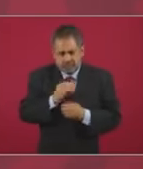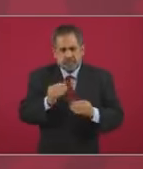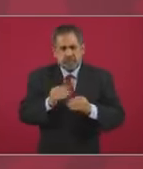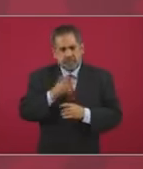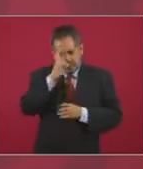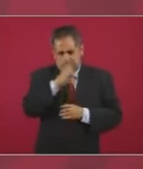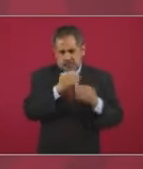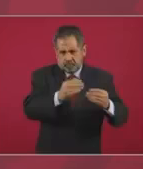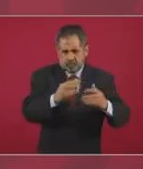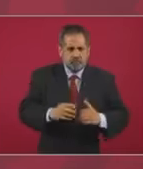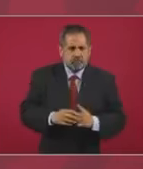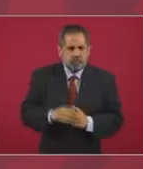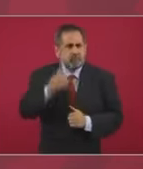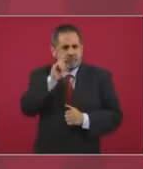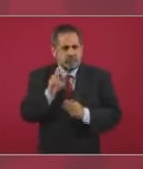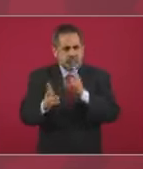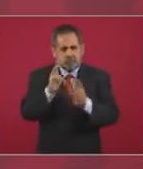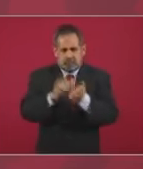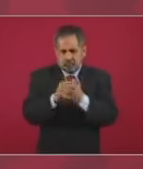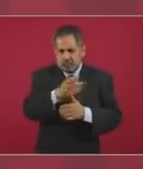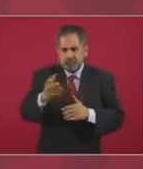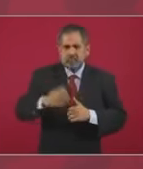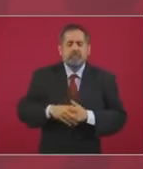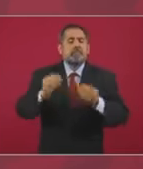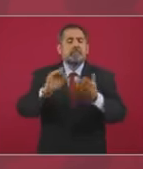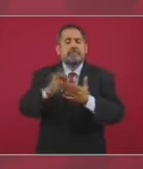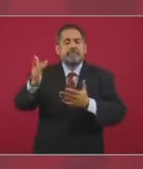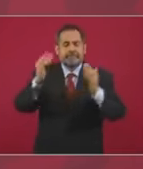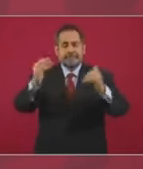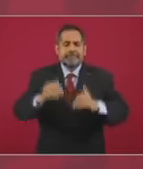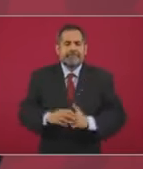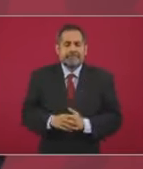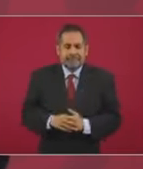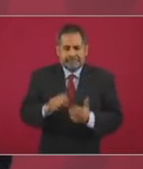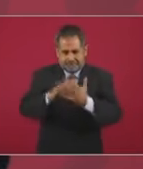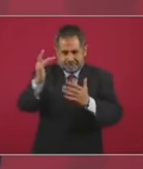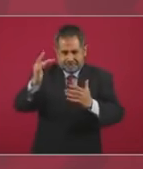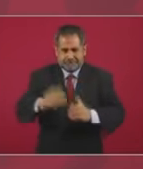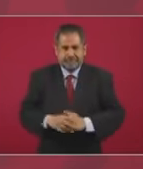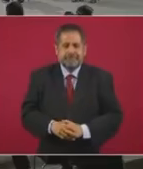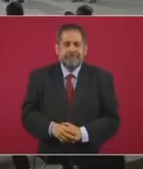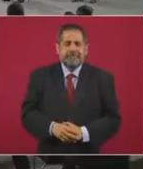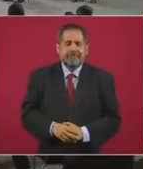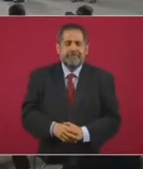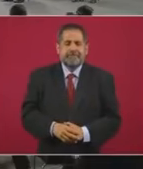respetamos mucho. Mañana, si les parece. Muchas gracias. Muchas gracias.